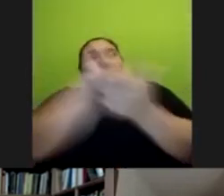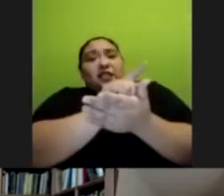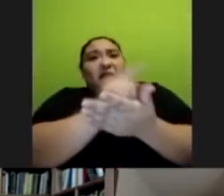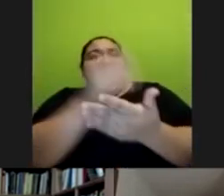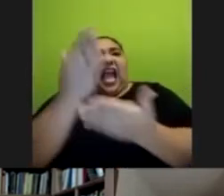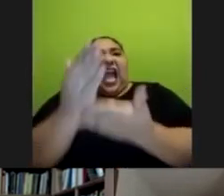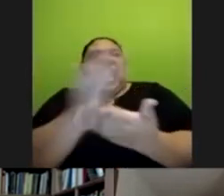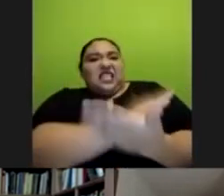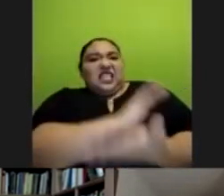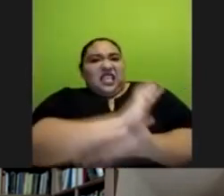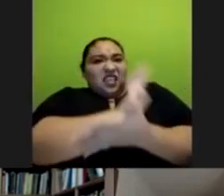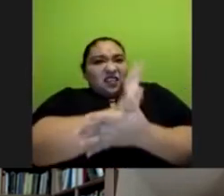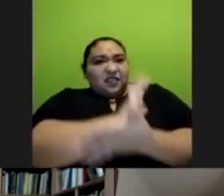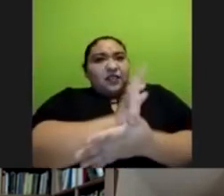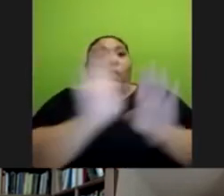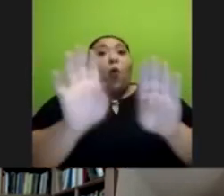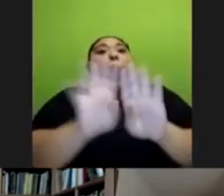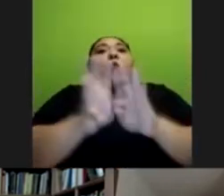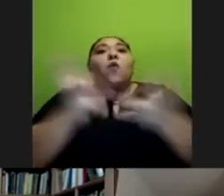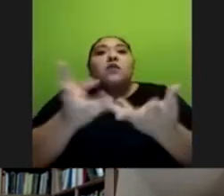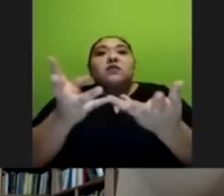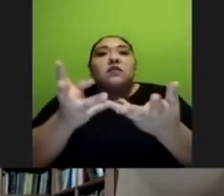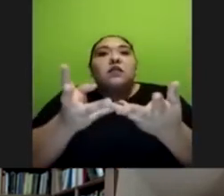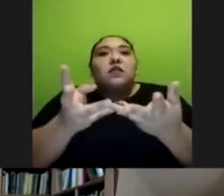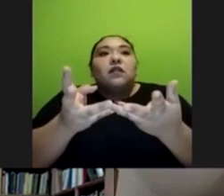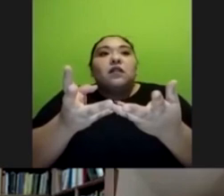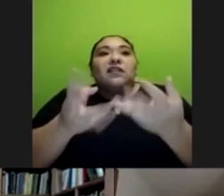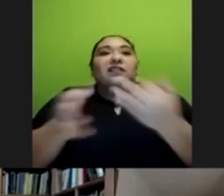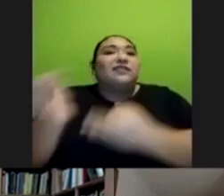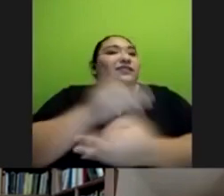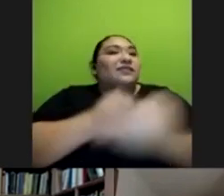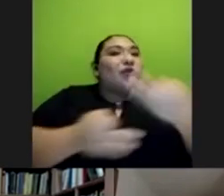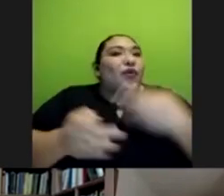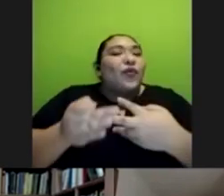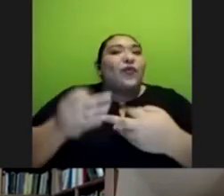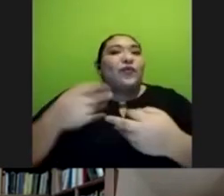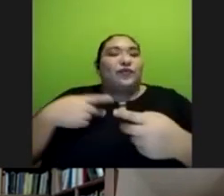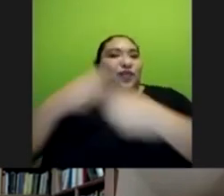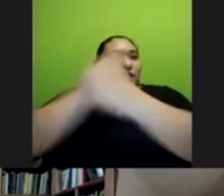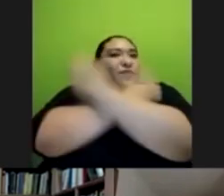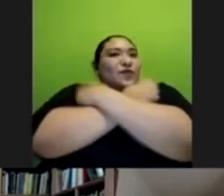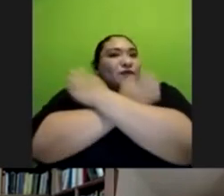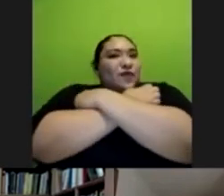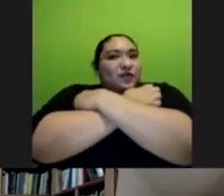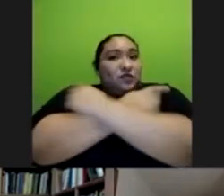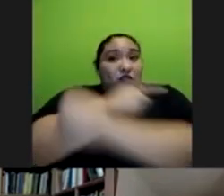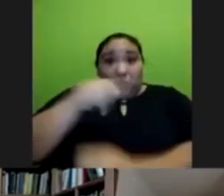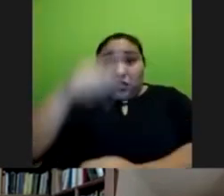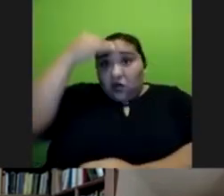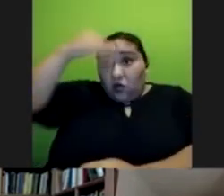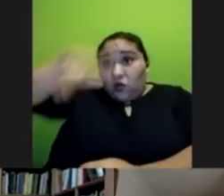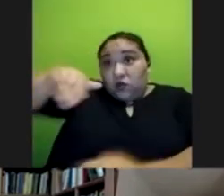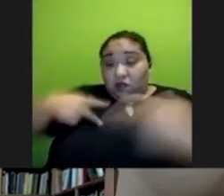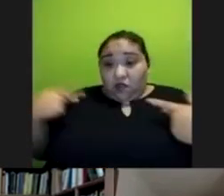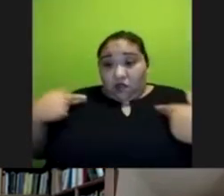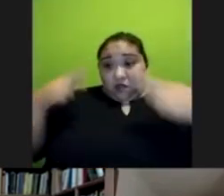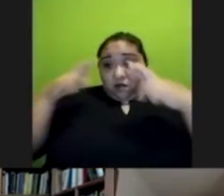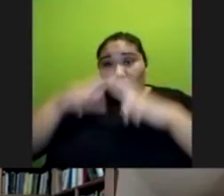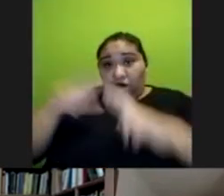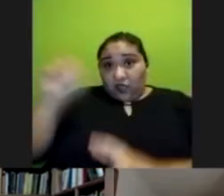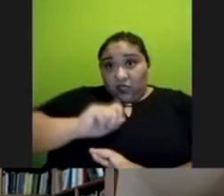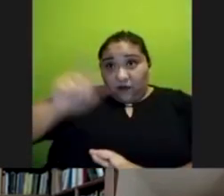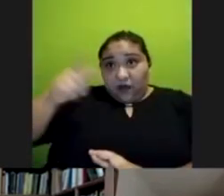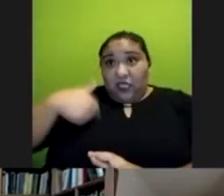proceso educativo. Lo saben los profesores que están ahora y quienes con intento, siempre nos hemos tratado de dedicar a la